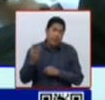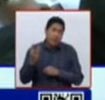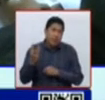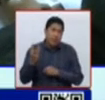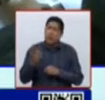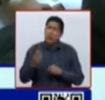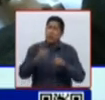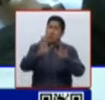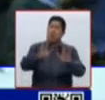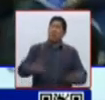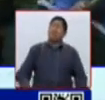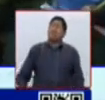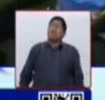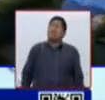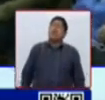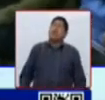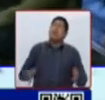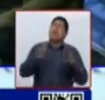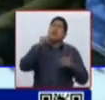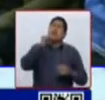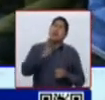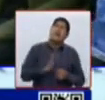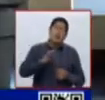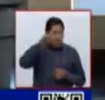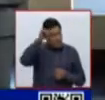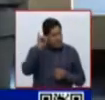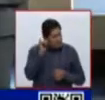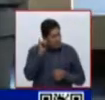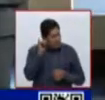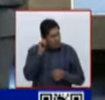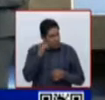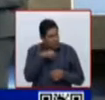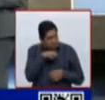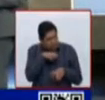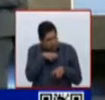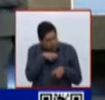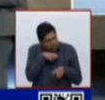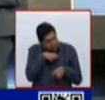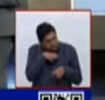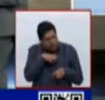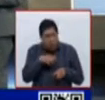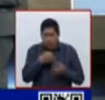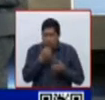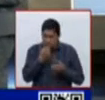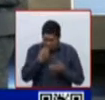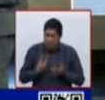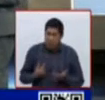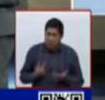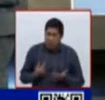algo que yo estoy leyendo, que la señora Áñez estaría sintiendo adormecimiento por la medicación